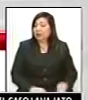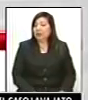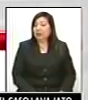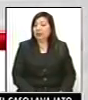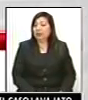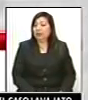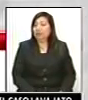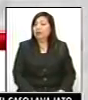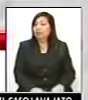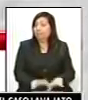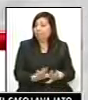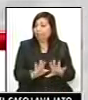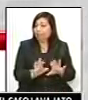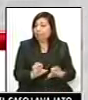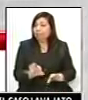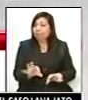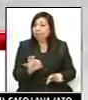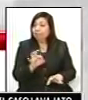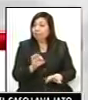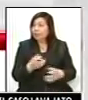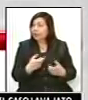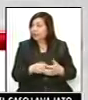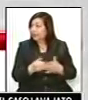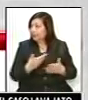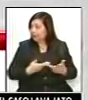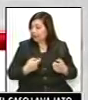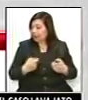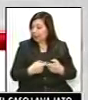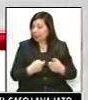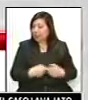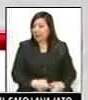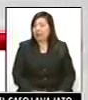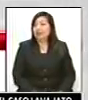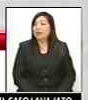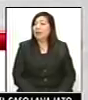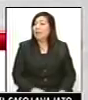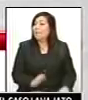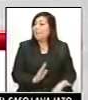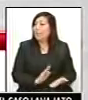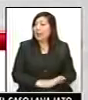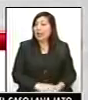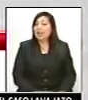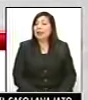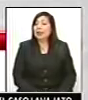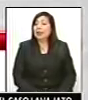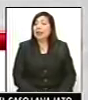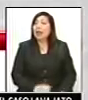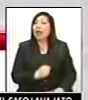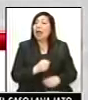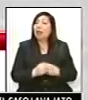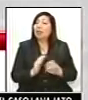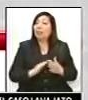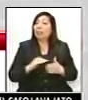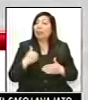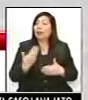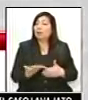de evaluación de solicitudes de concesiones eléctricas defectuoso, como lo evidenció años más tarde el informe de